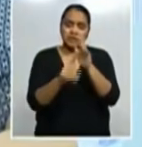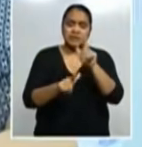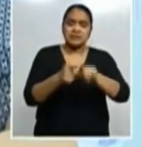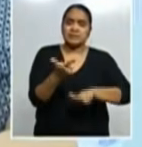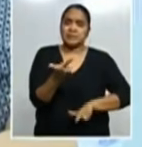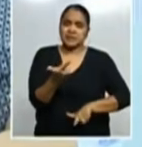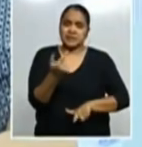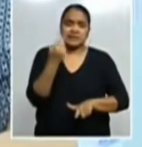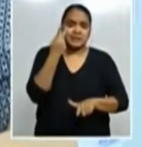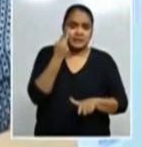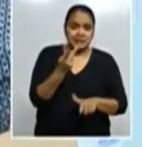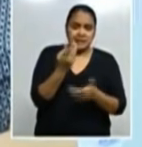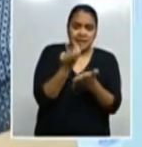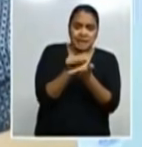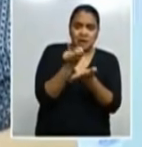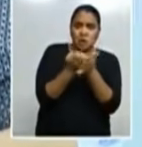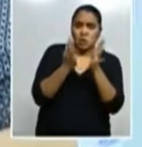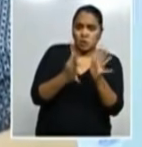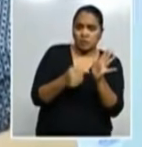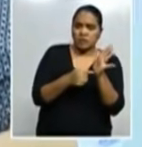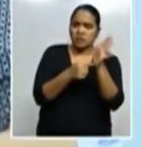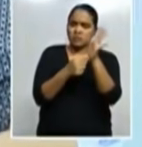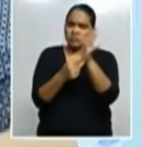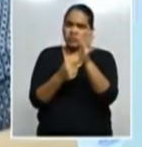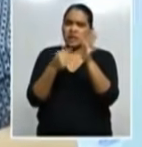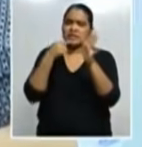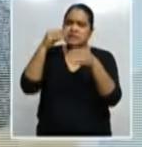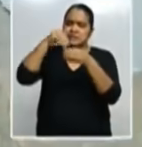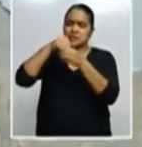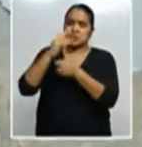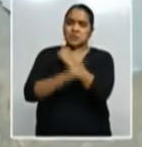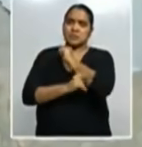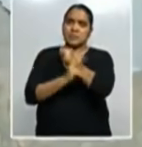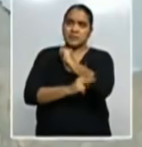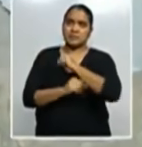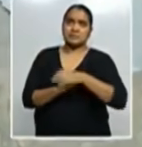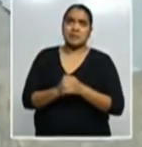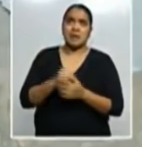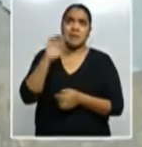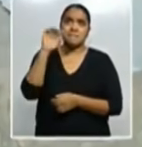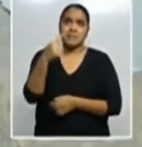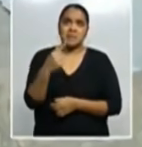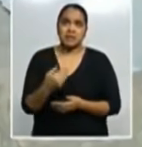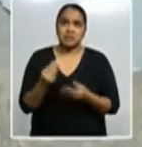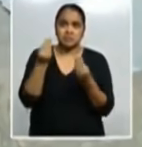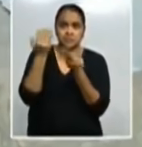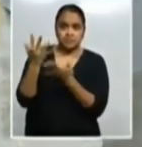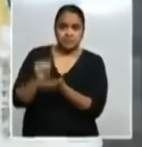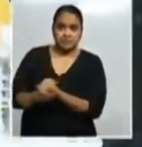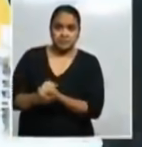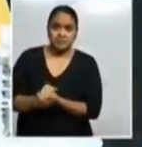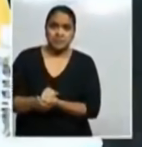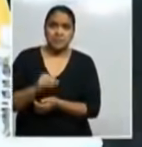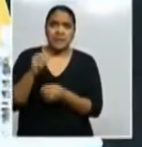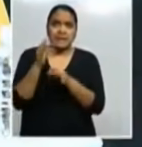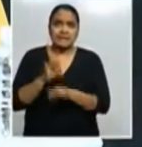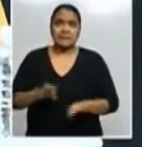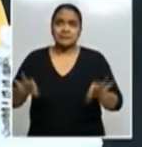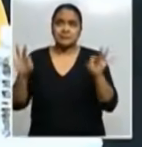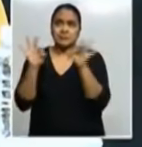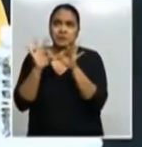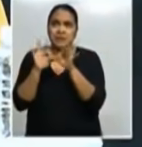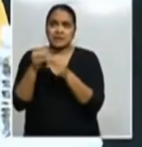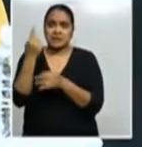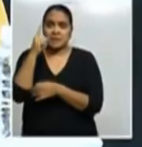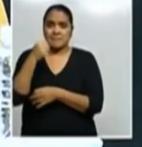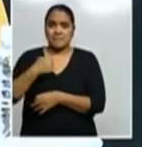crecimiento económico atractivo dentro de la nación. Primero, reiterar la importancia que tiene